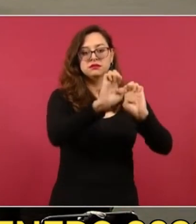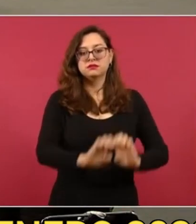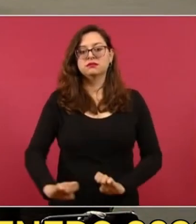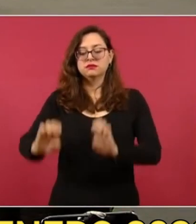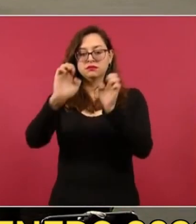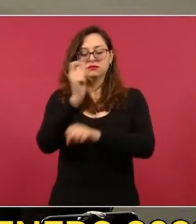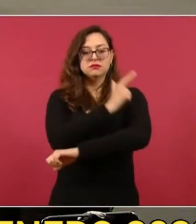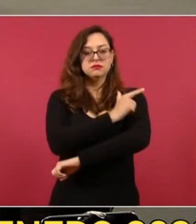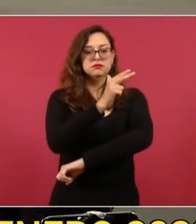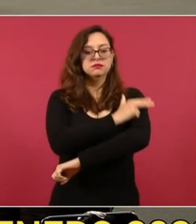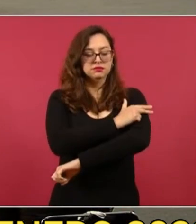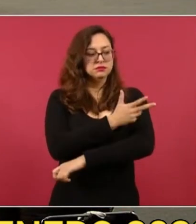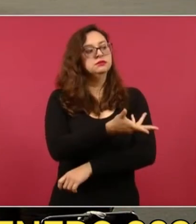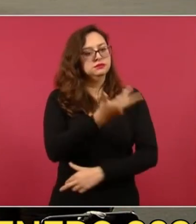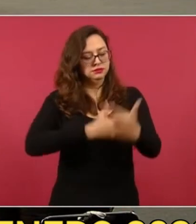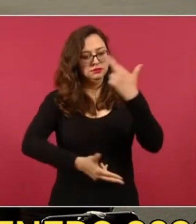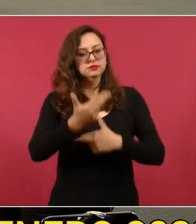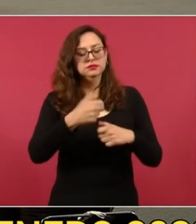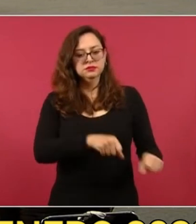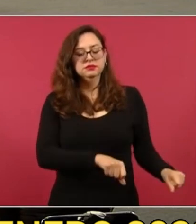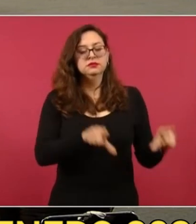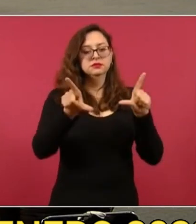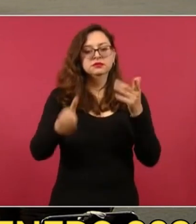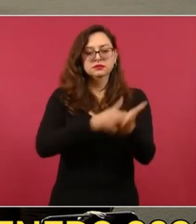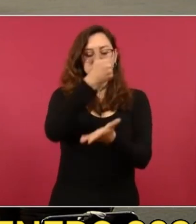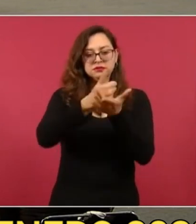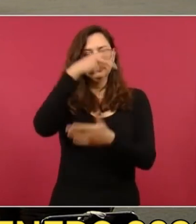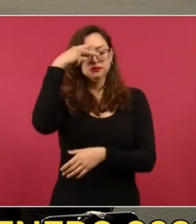Ahora sí, regrésame lo de la ciudad.